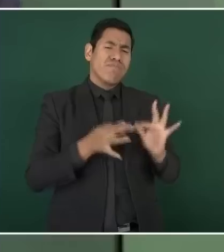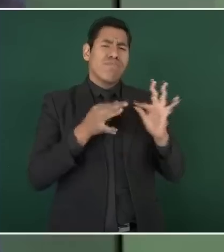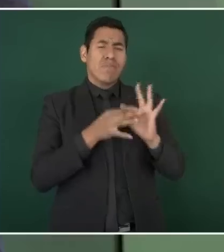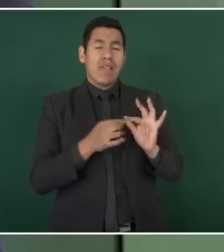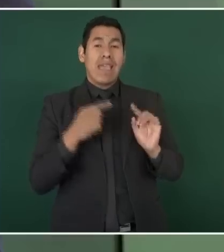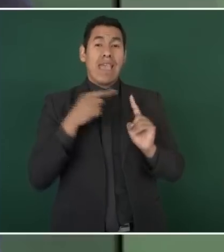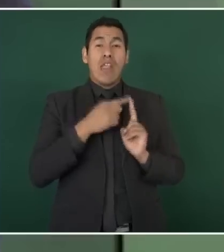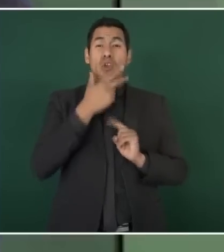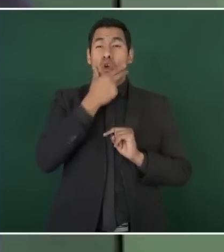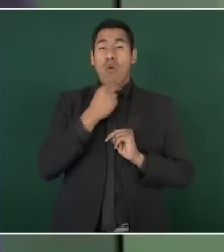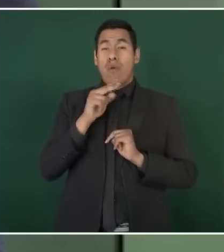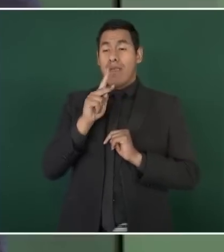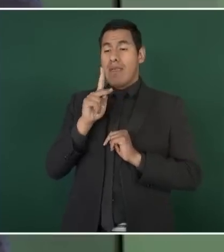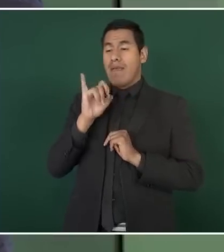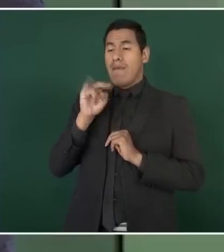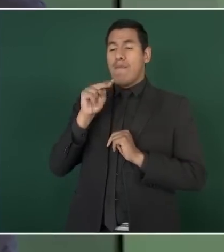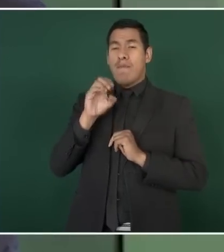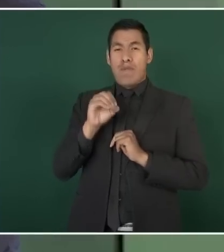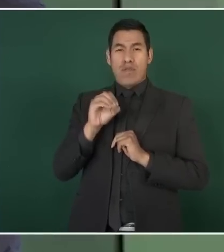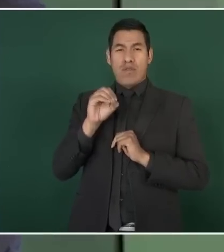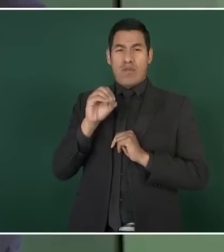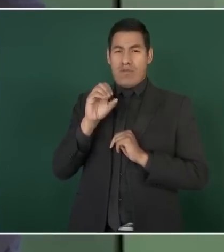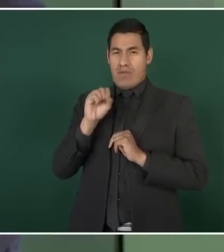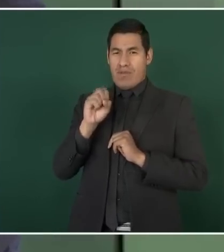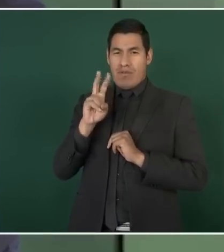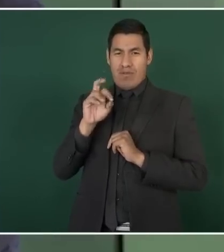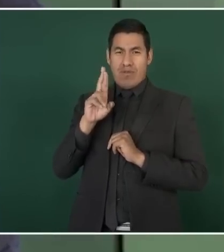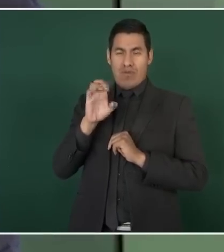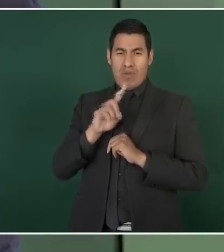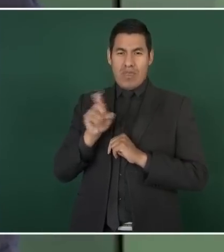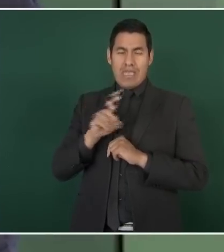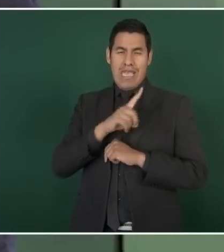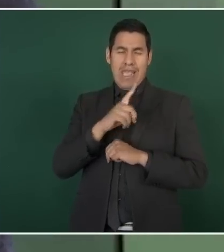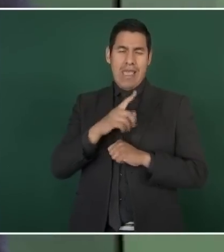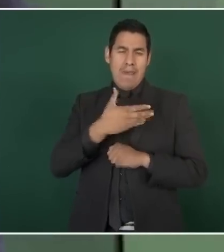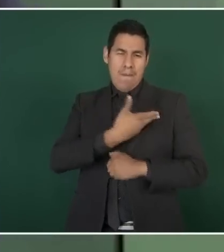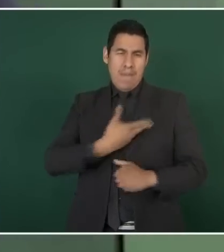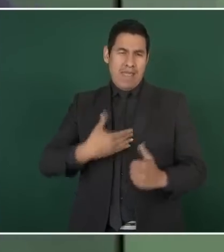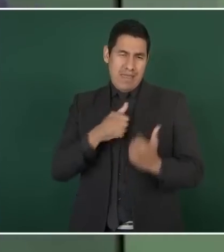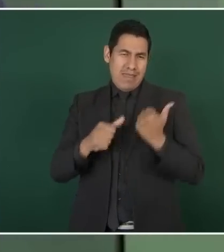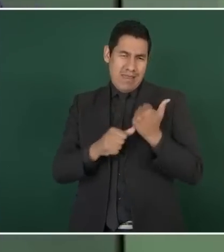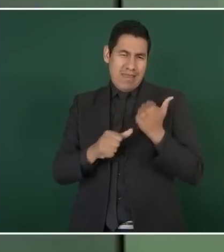y José María Pino Suárez, vicepresidente,